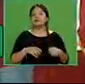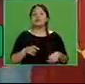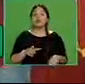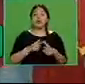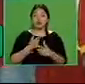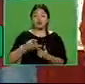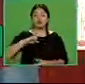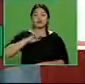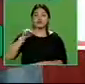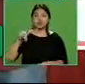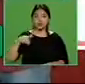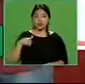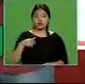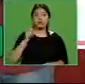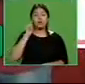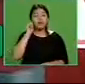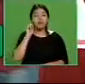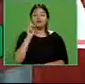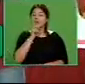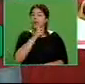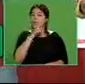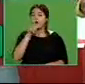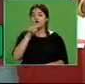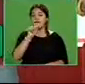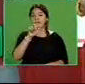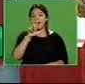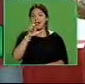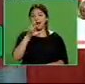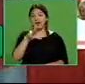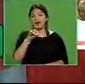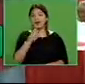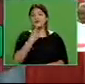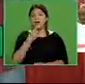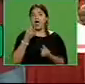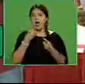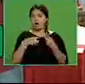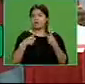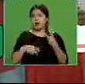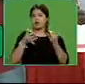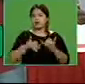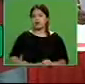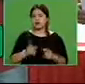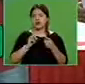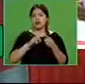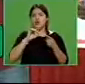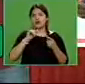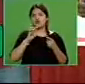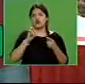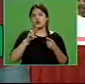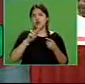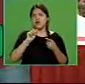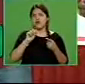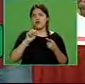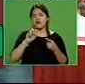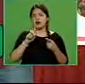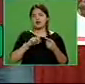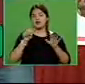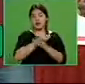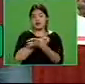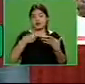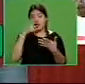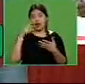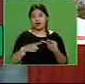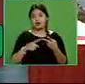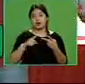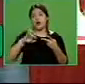nosotros, Valeria aquí nos dice, mira, tú tienes varios hijos. Yorvalis tiene 16 años, Jorge,